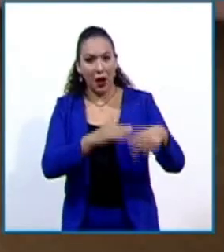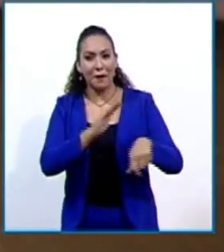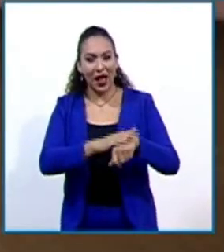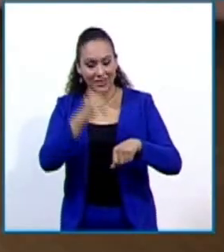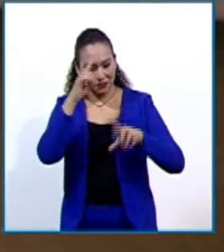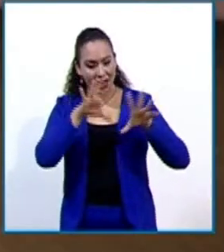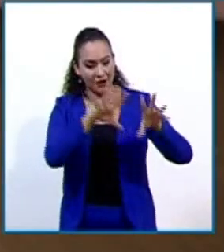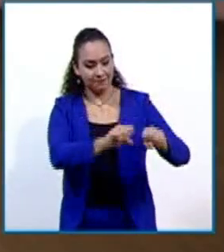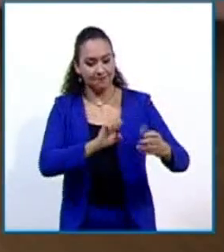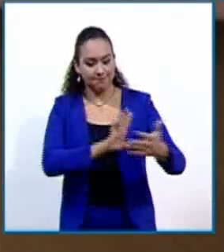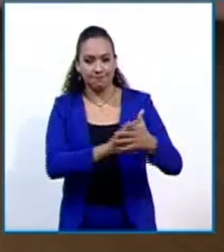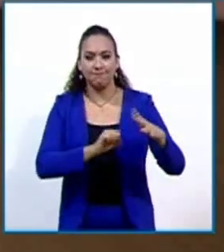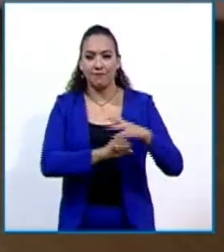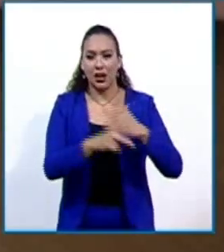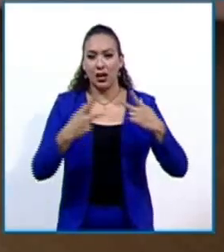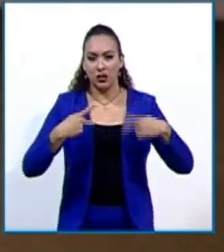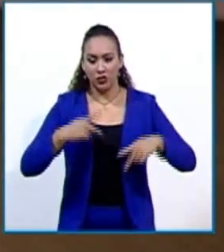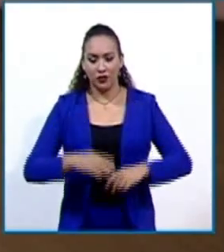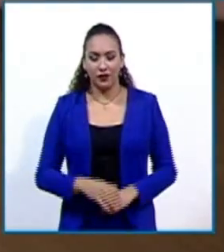oficiosa.